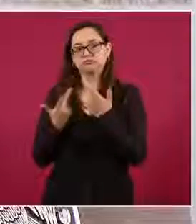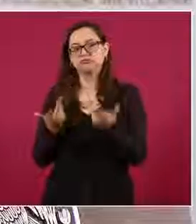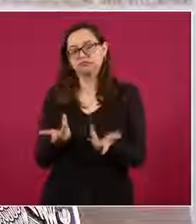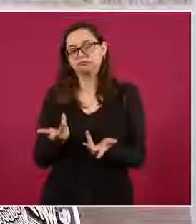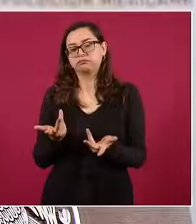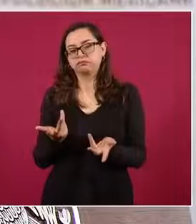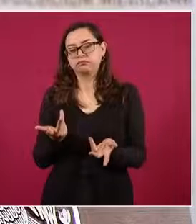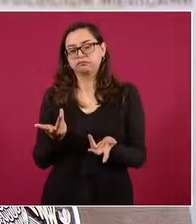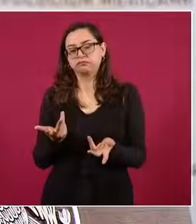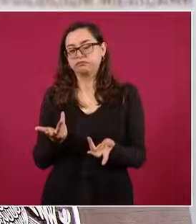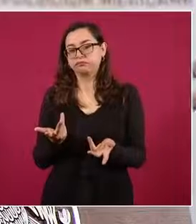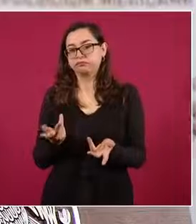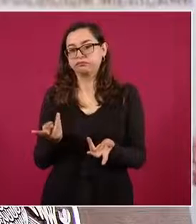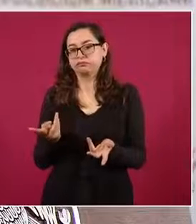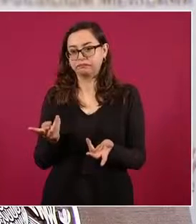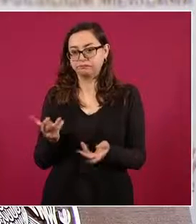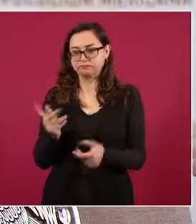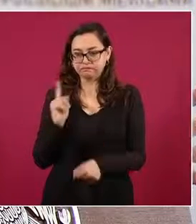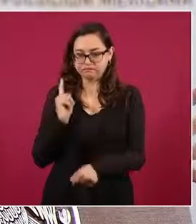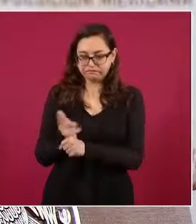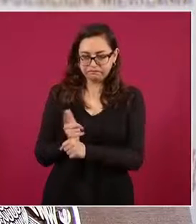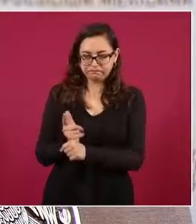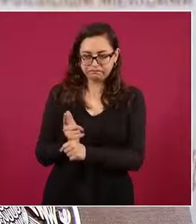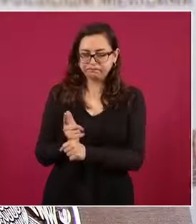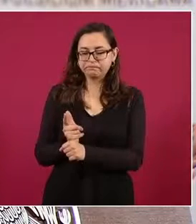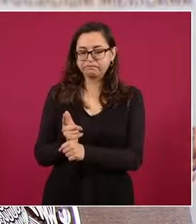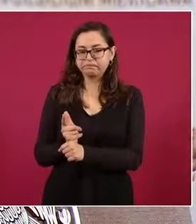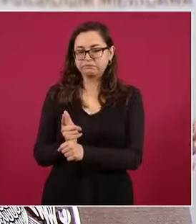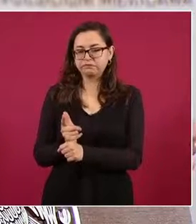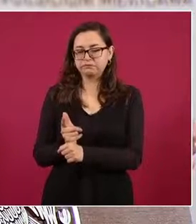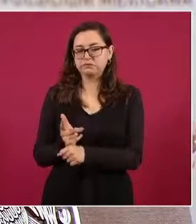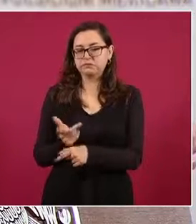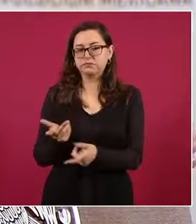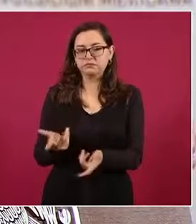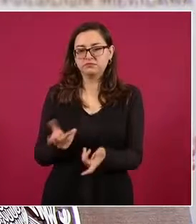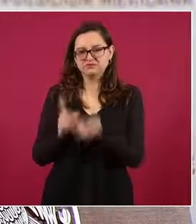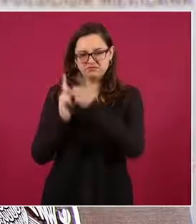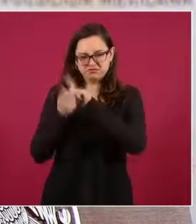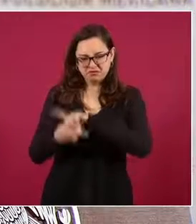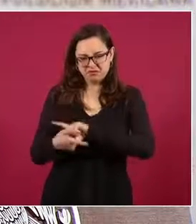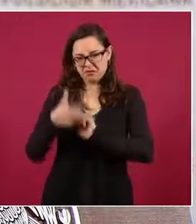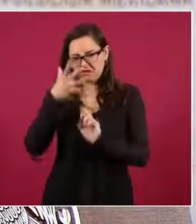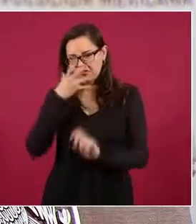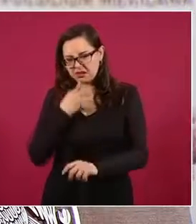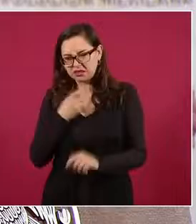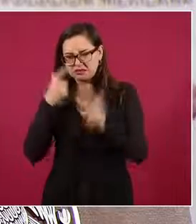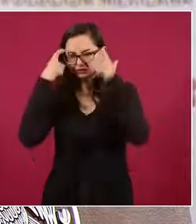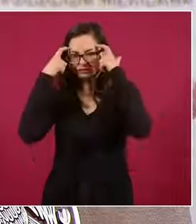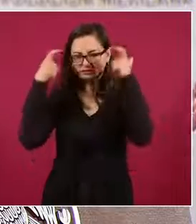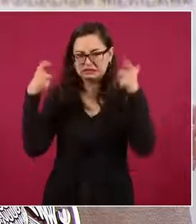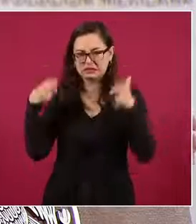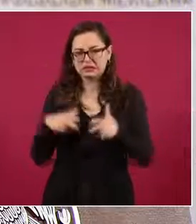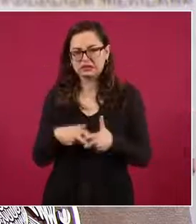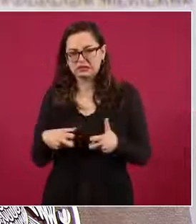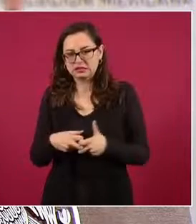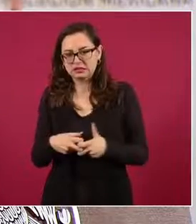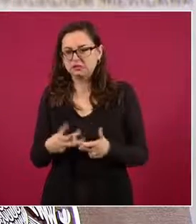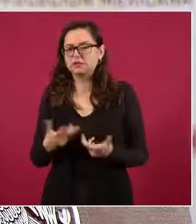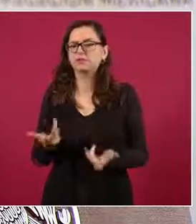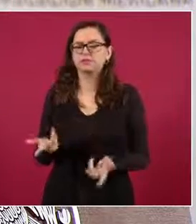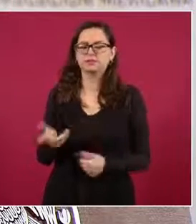padecimientos que tempranamente se expresan, estos trastornos depresivos o trastornos de ansiedad. Por otro